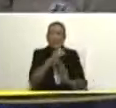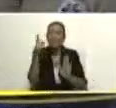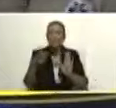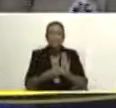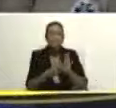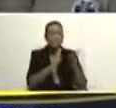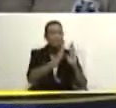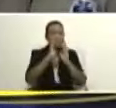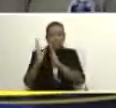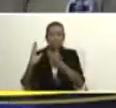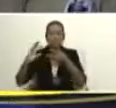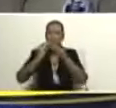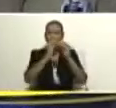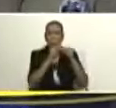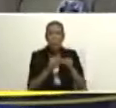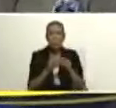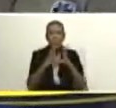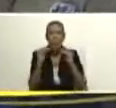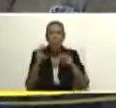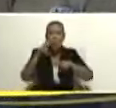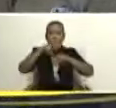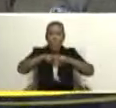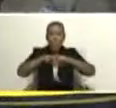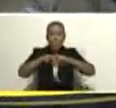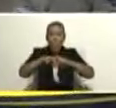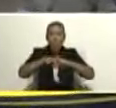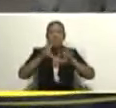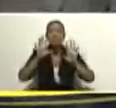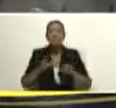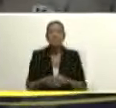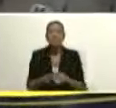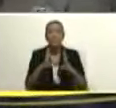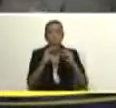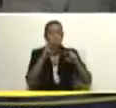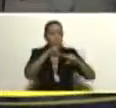completamente nueva. Todos los pupitres, todos